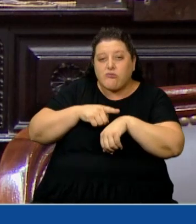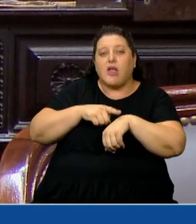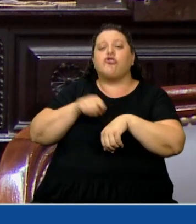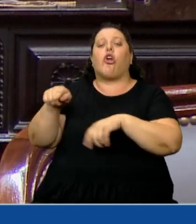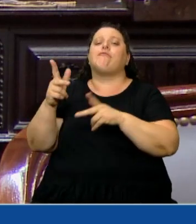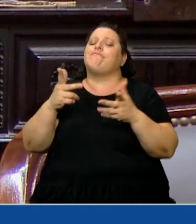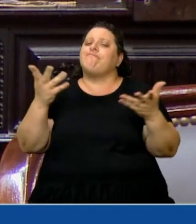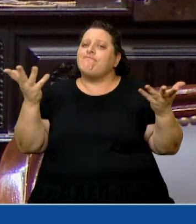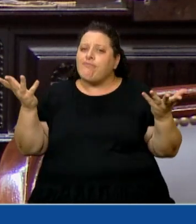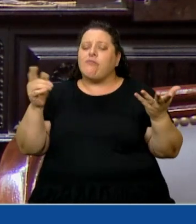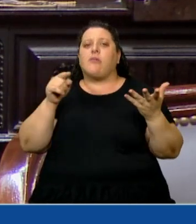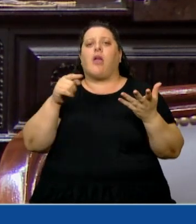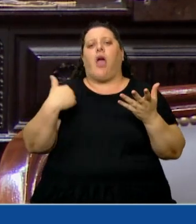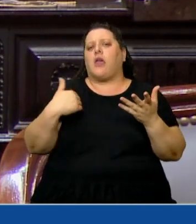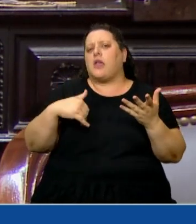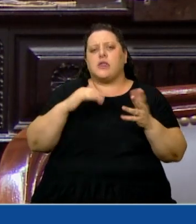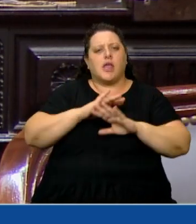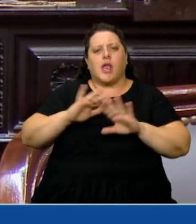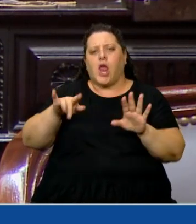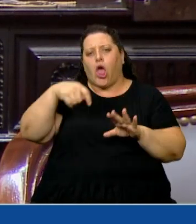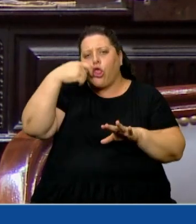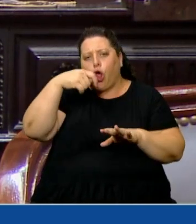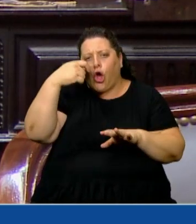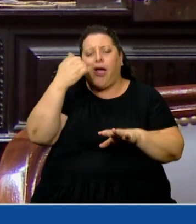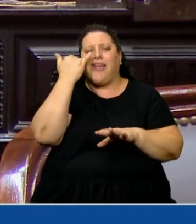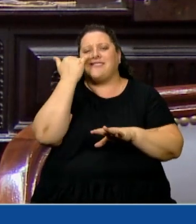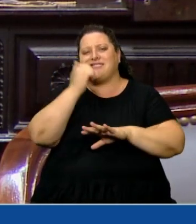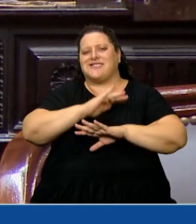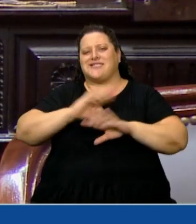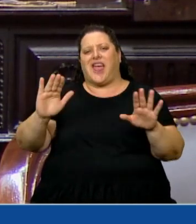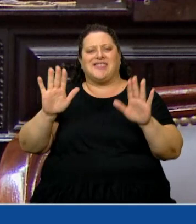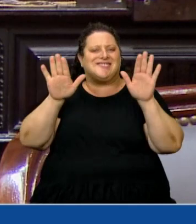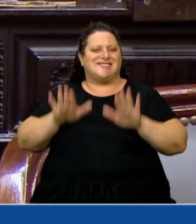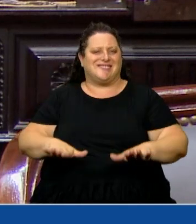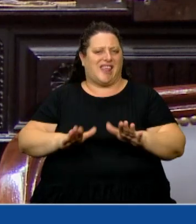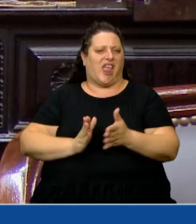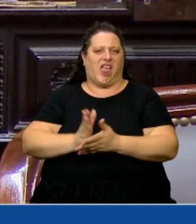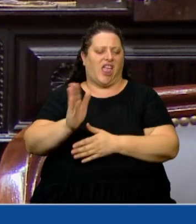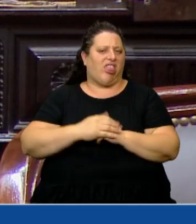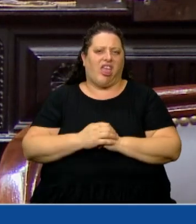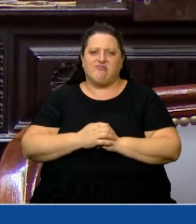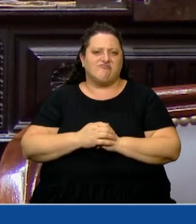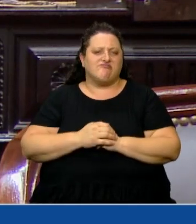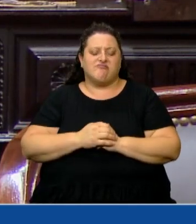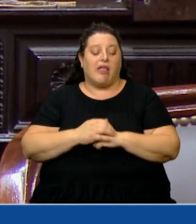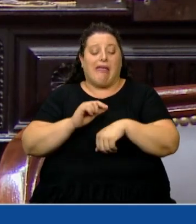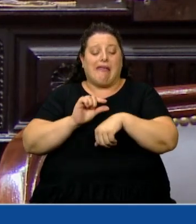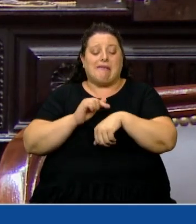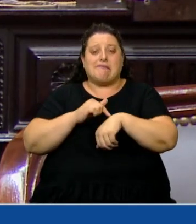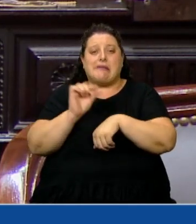droga había llegado para quedarse. Al poquito tiempo, sugestivamente, como